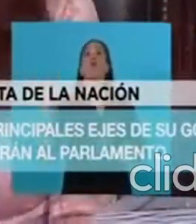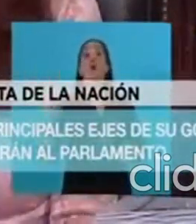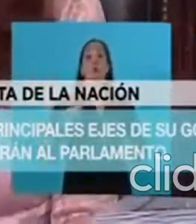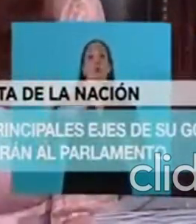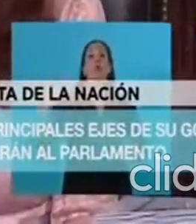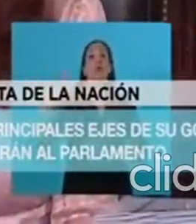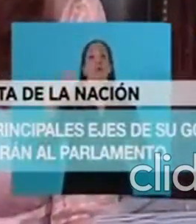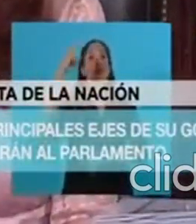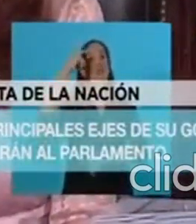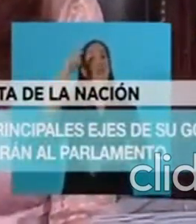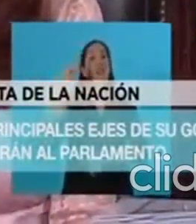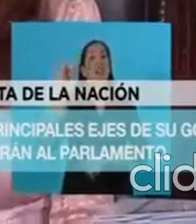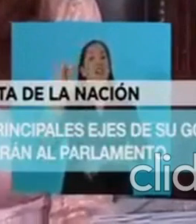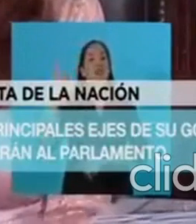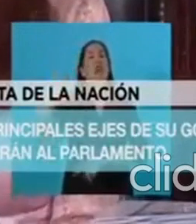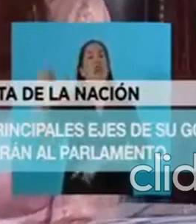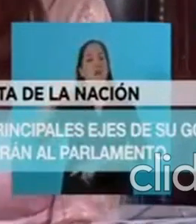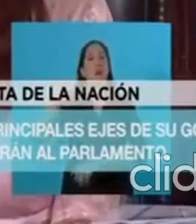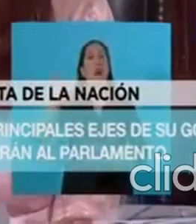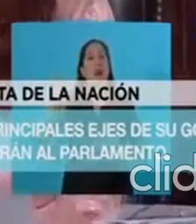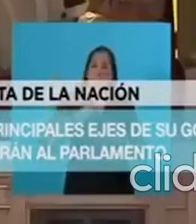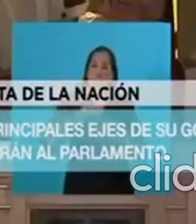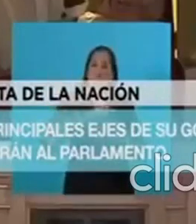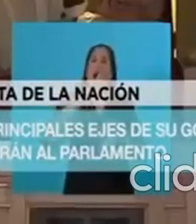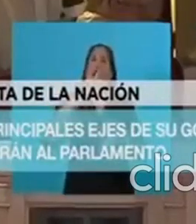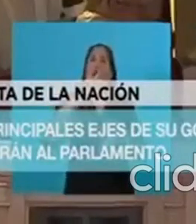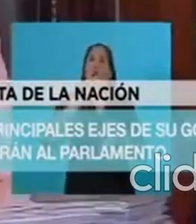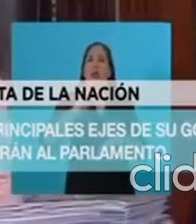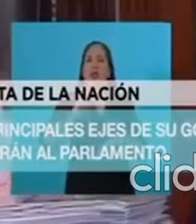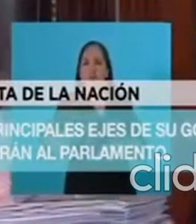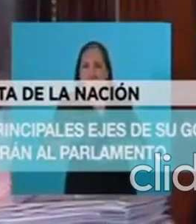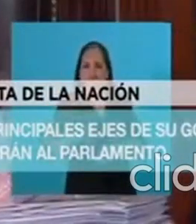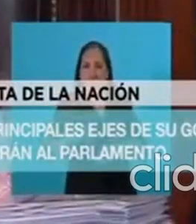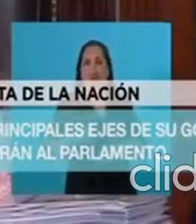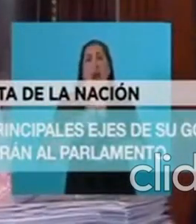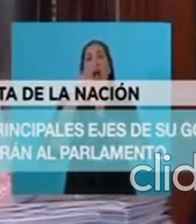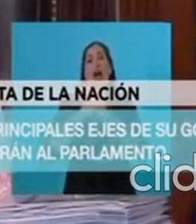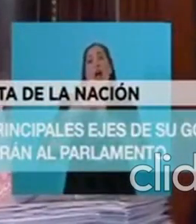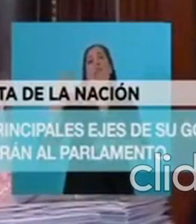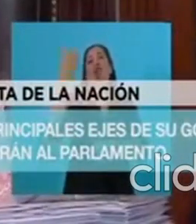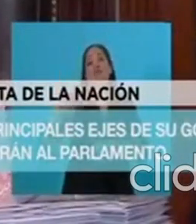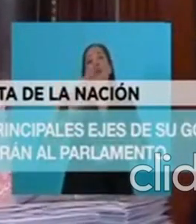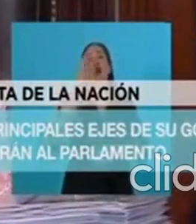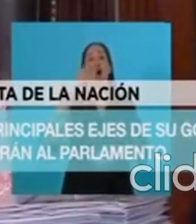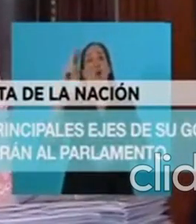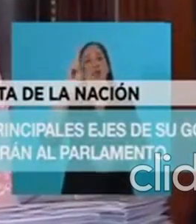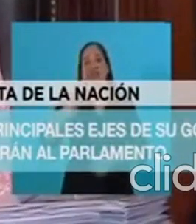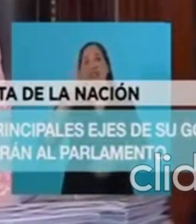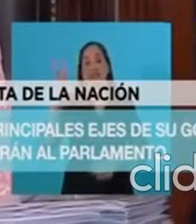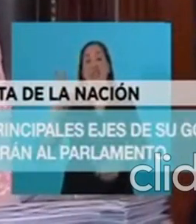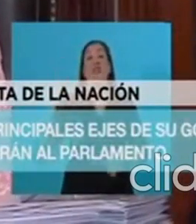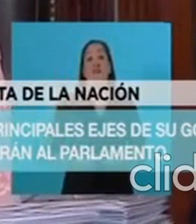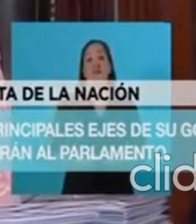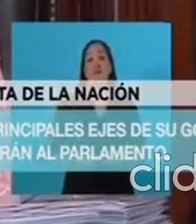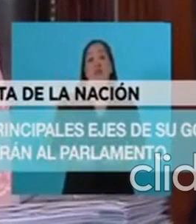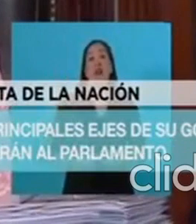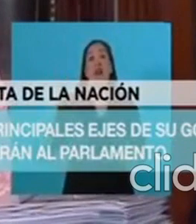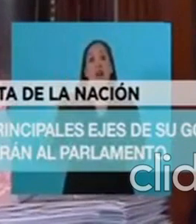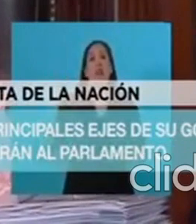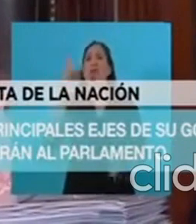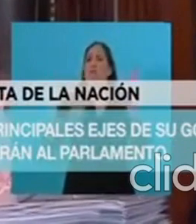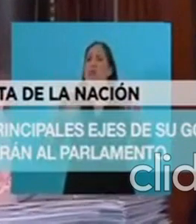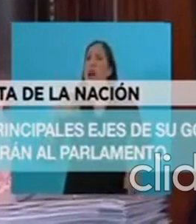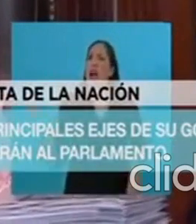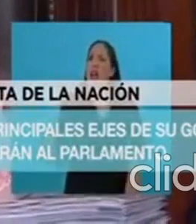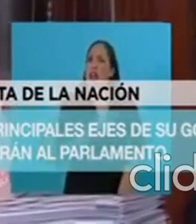del próximo 10 de diciembre, quiero decirles, señoras y señores legisladores, compatriotas,